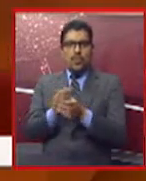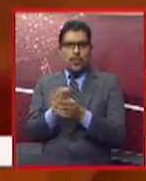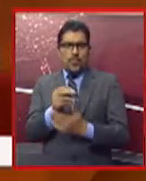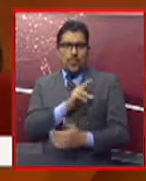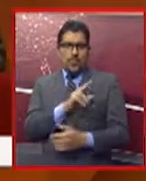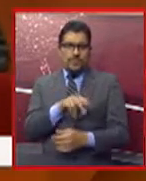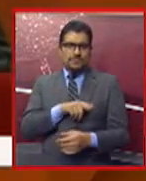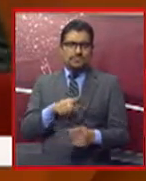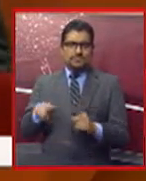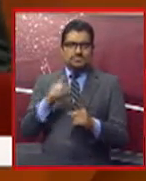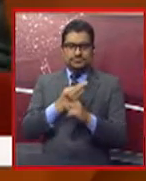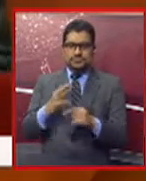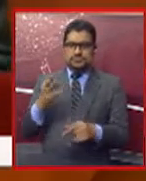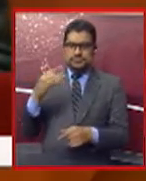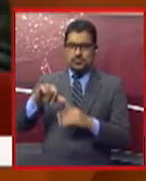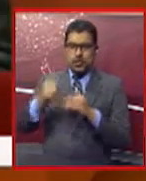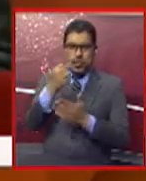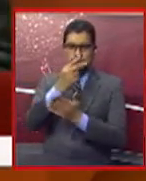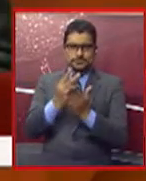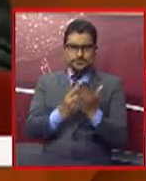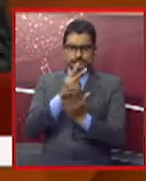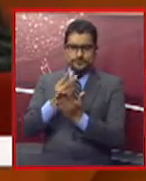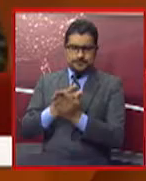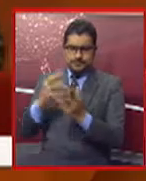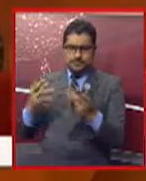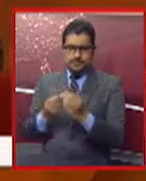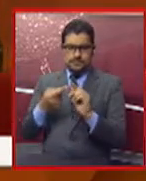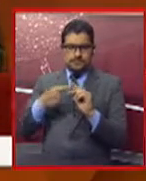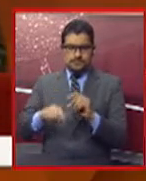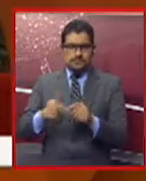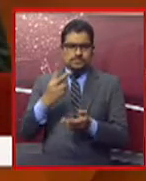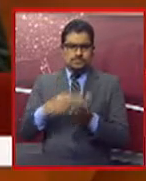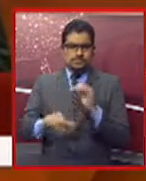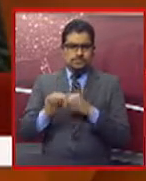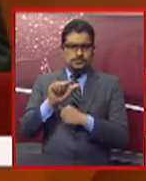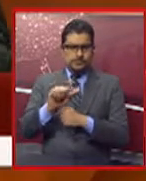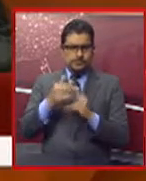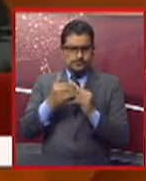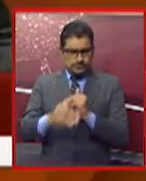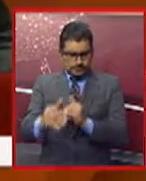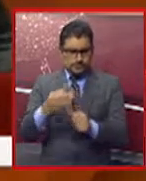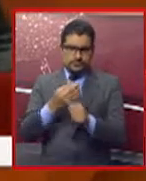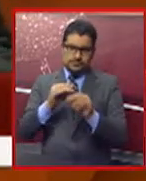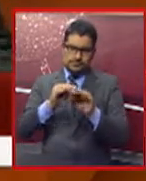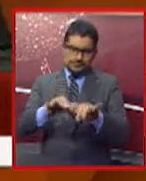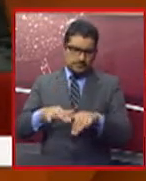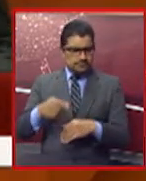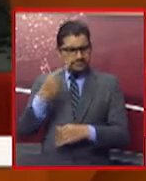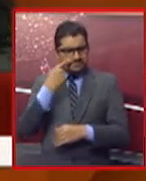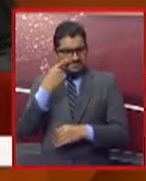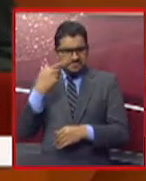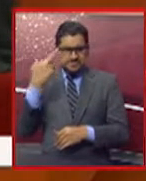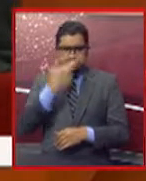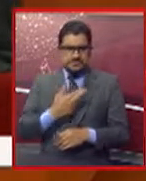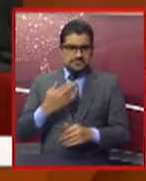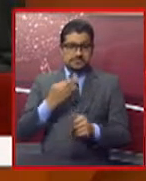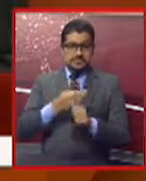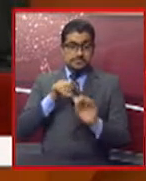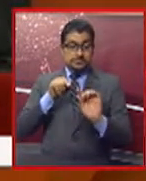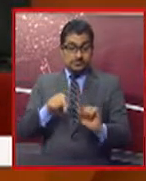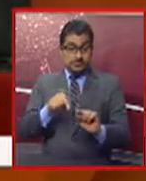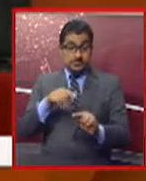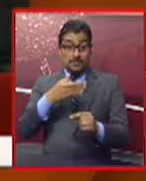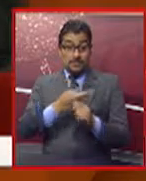el cual plantea 11 proyectos que iniciarán en 2017. Con esto lo que estamos viendo es ya no solo